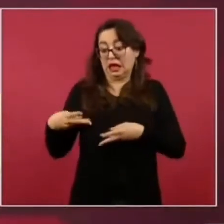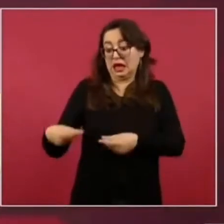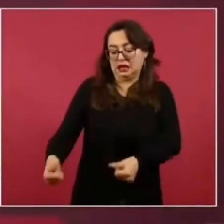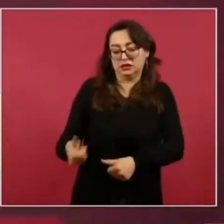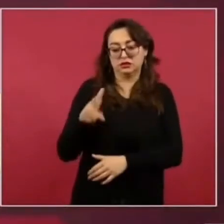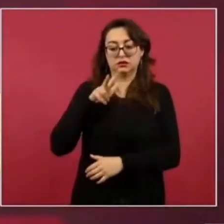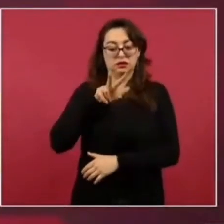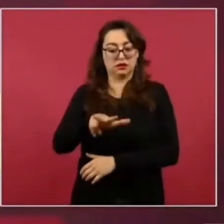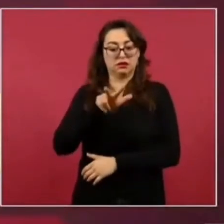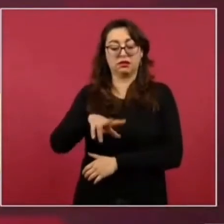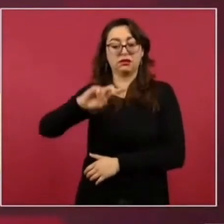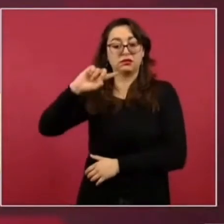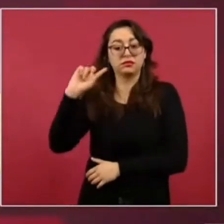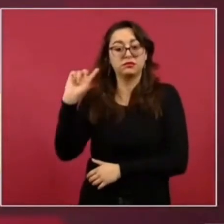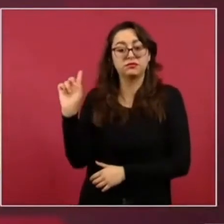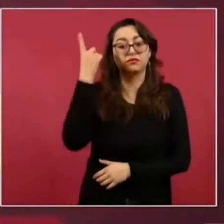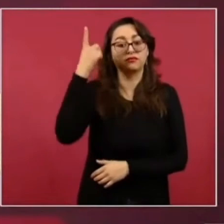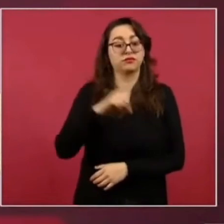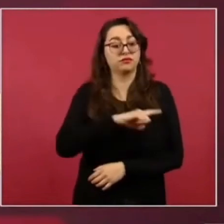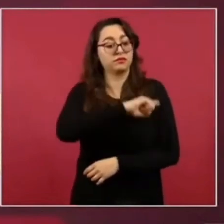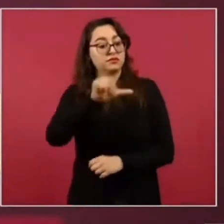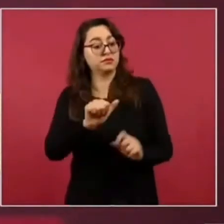actividad